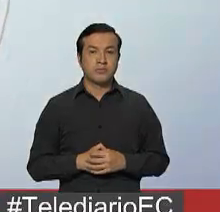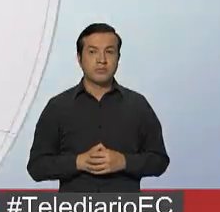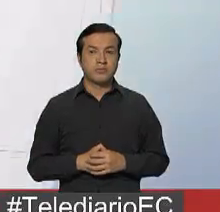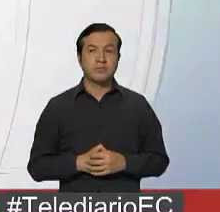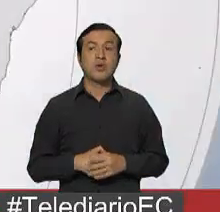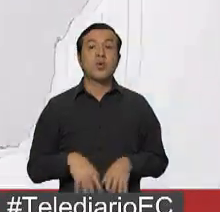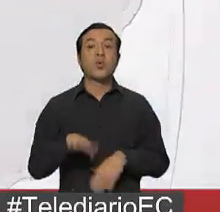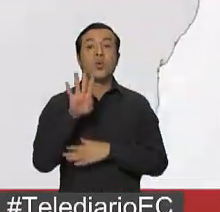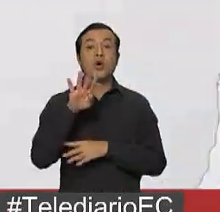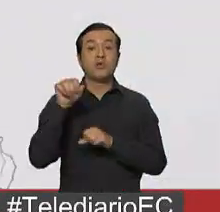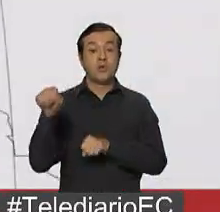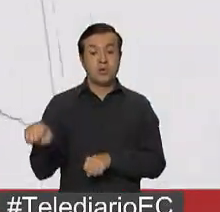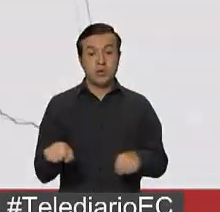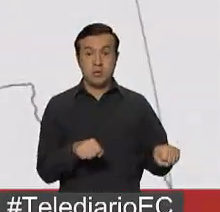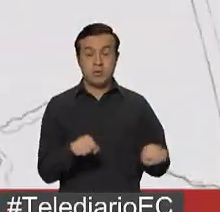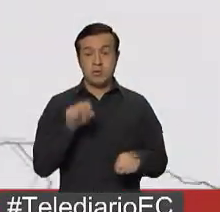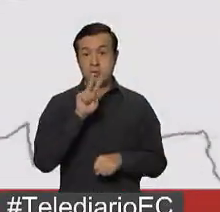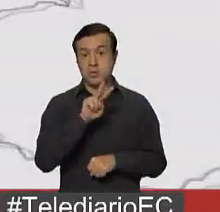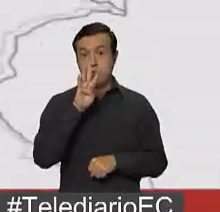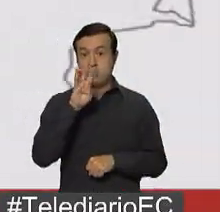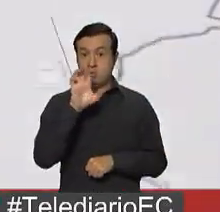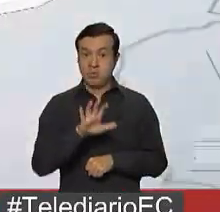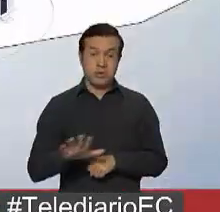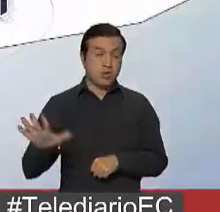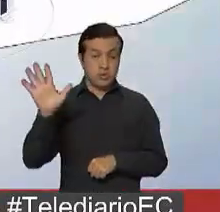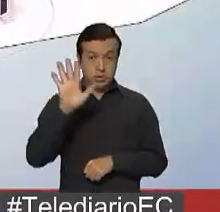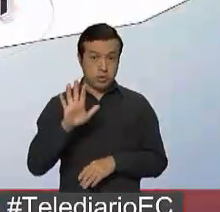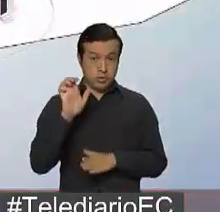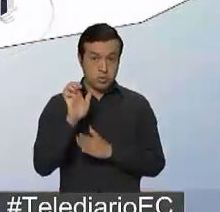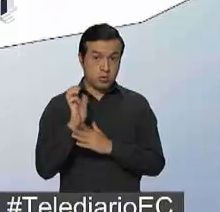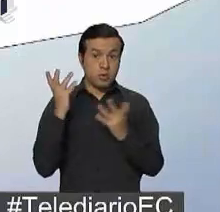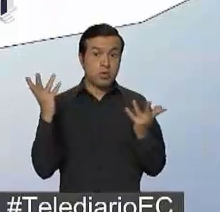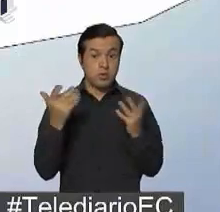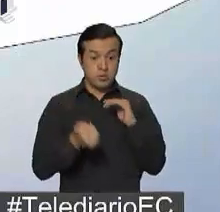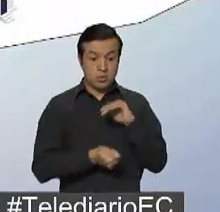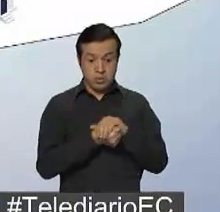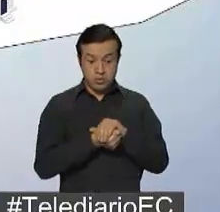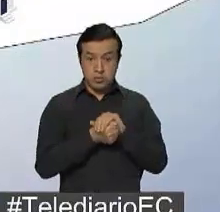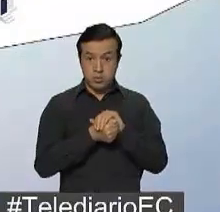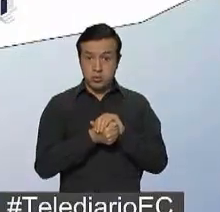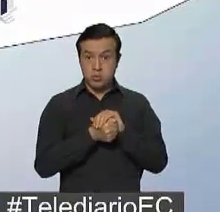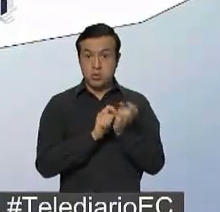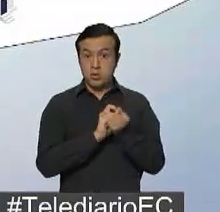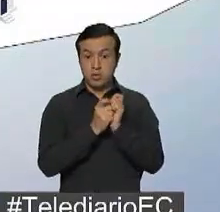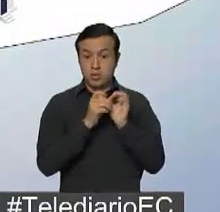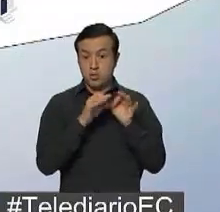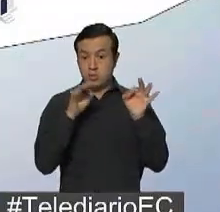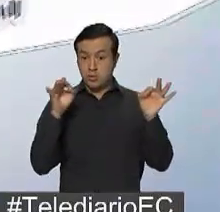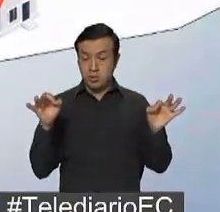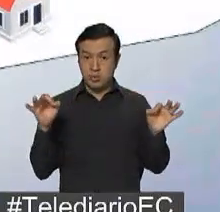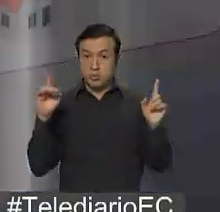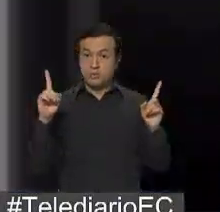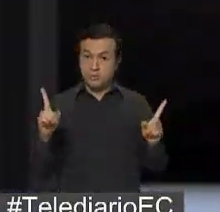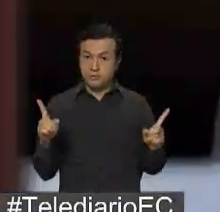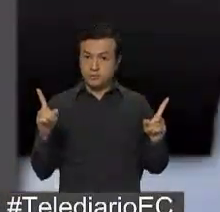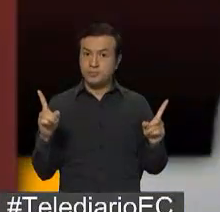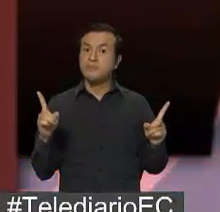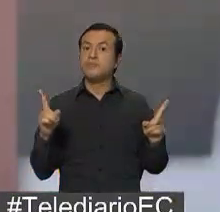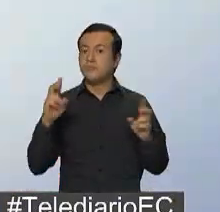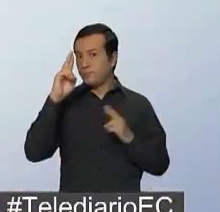desde el 4 de mayo las 24 provincias del ecuador pasamos de la fase de aislamiento al distanciamiento